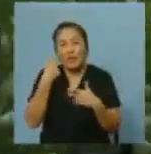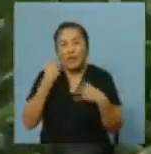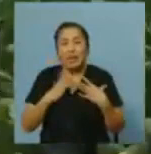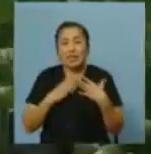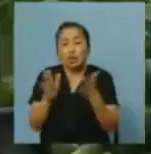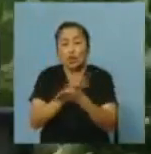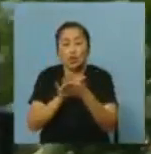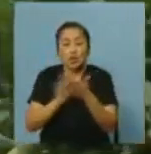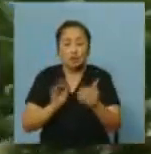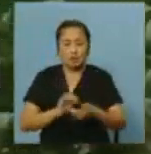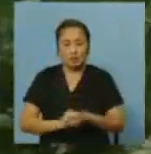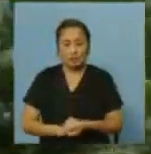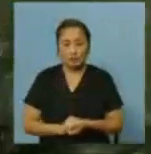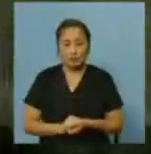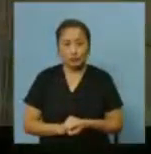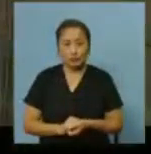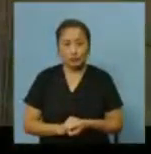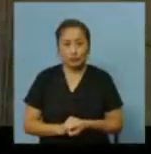forma.